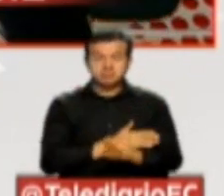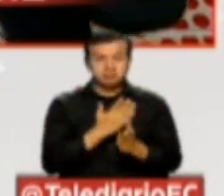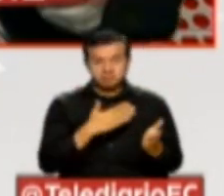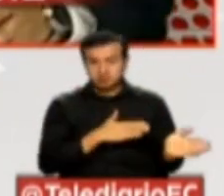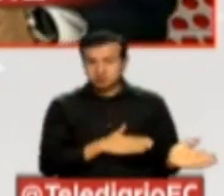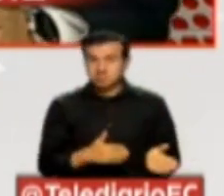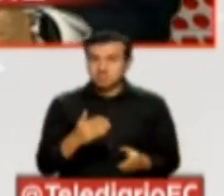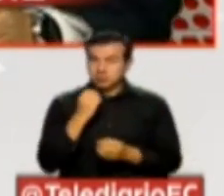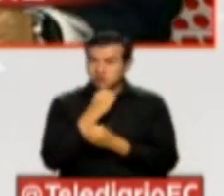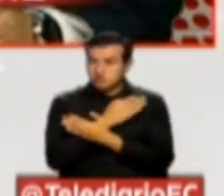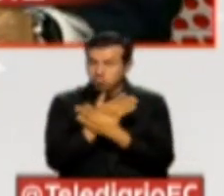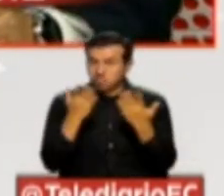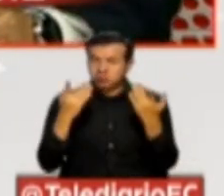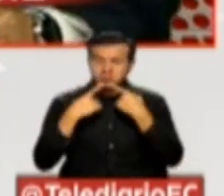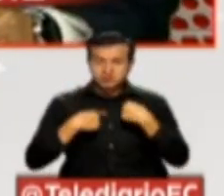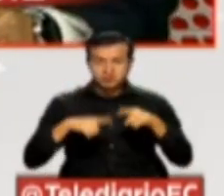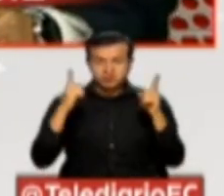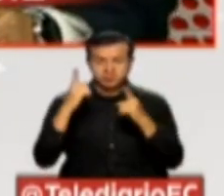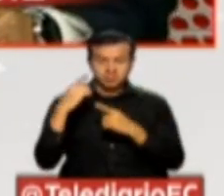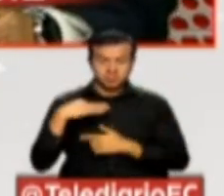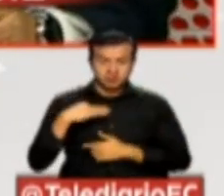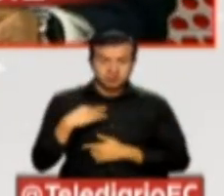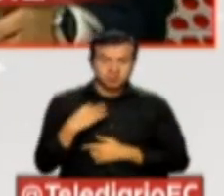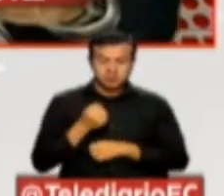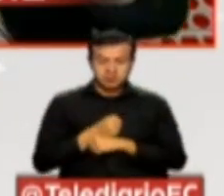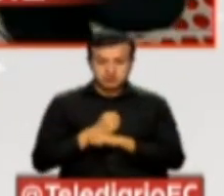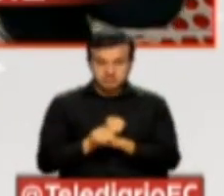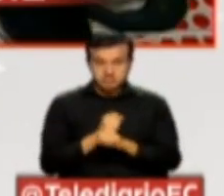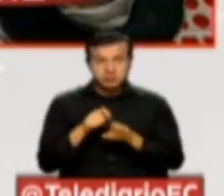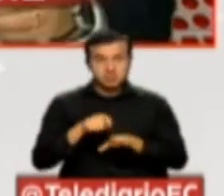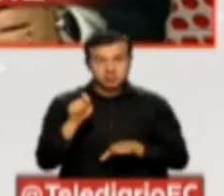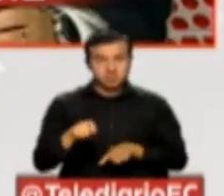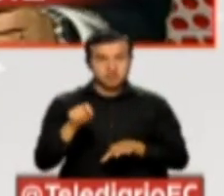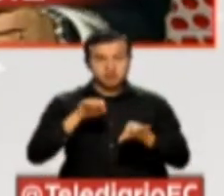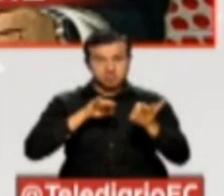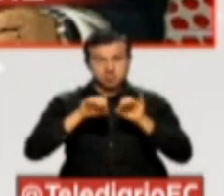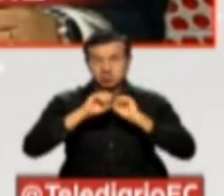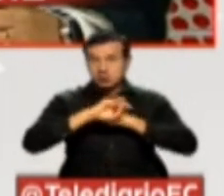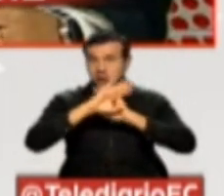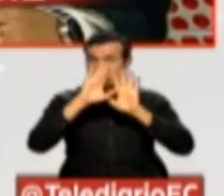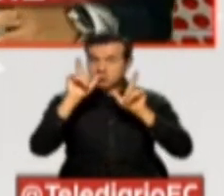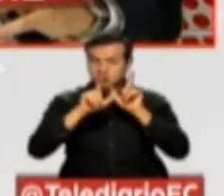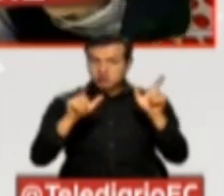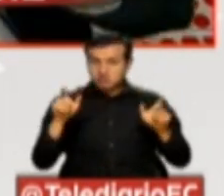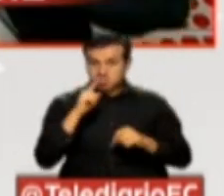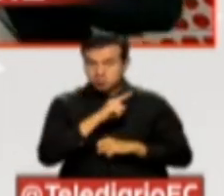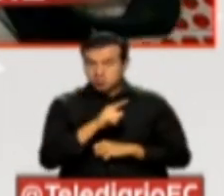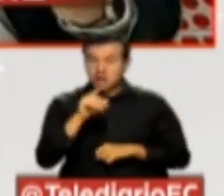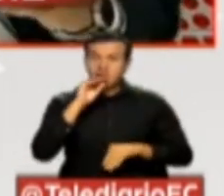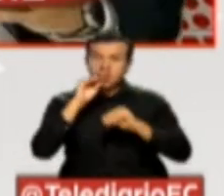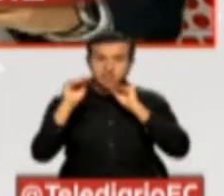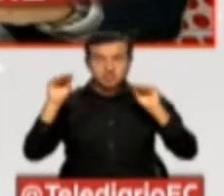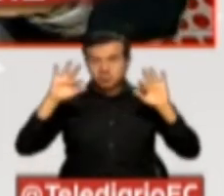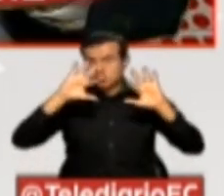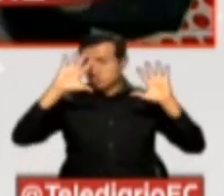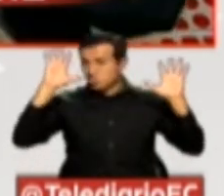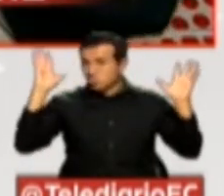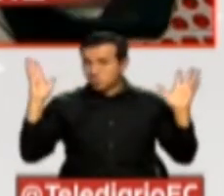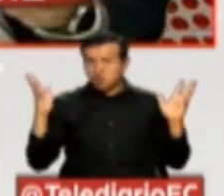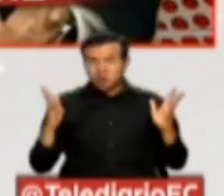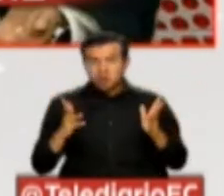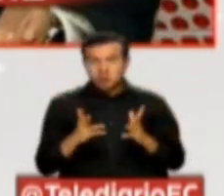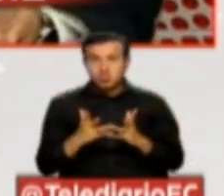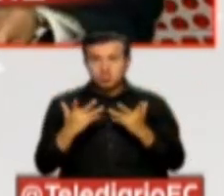esto está expuesto dentro de una versión libre voluntaria y como defensor creo que es necesario exponerlo para que tengan un conocimiento global de